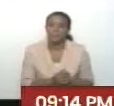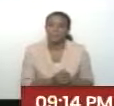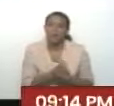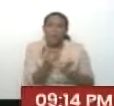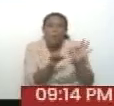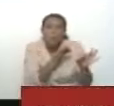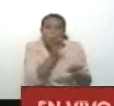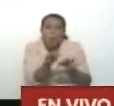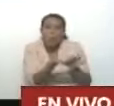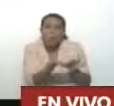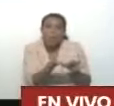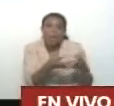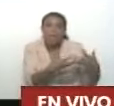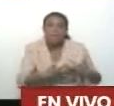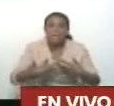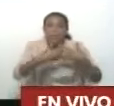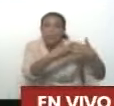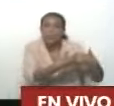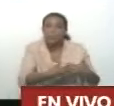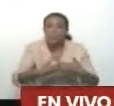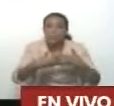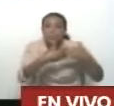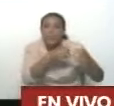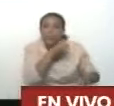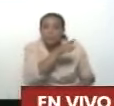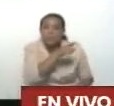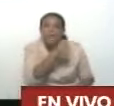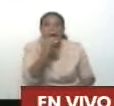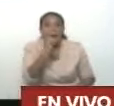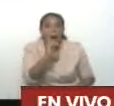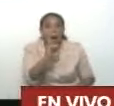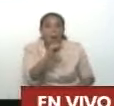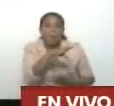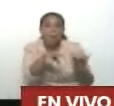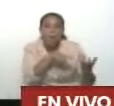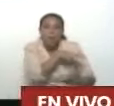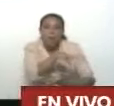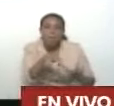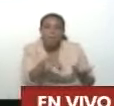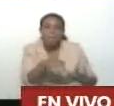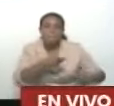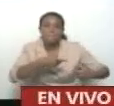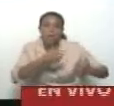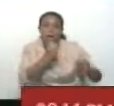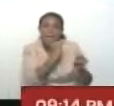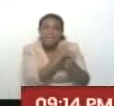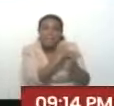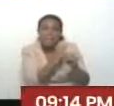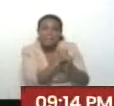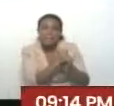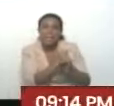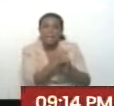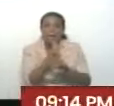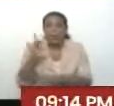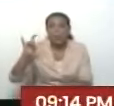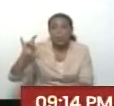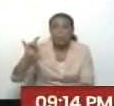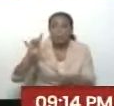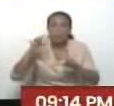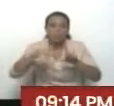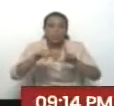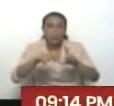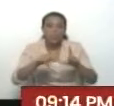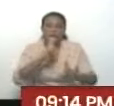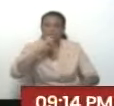¿Cómo te fue en el imperio? Sé que hubo ataques por las redes de gente que odia, que vive